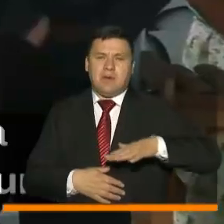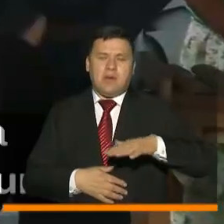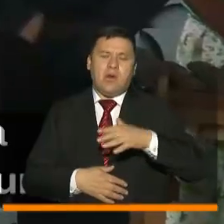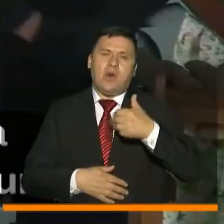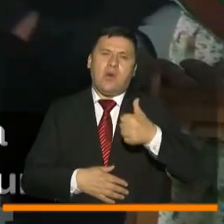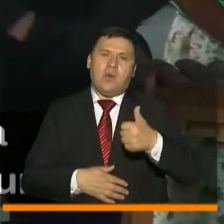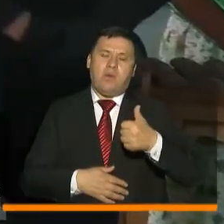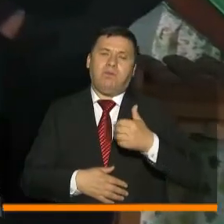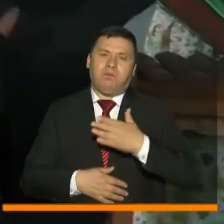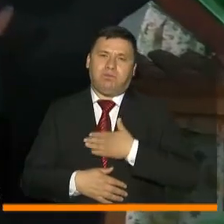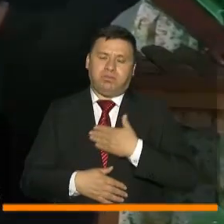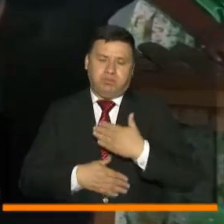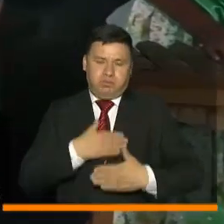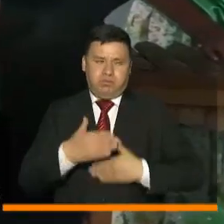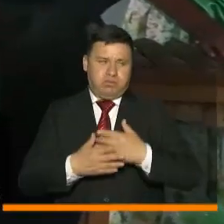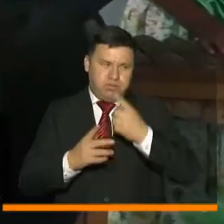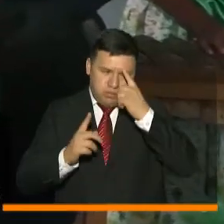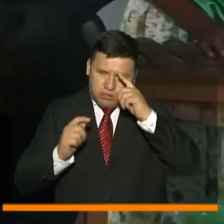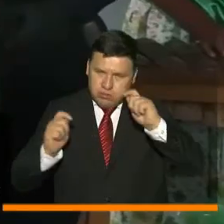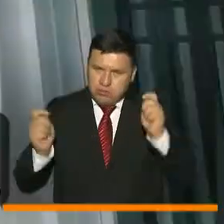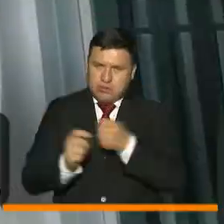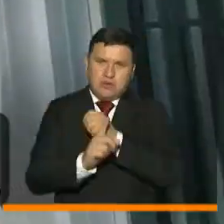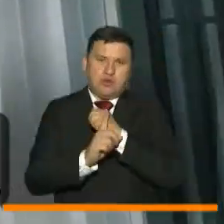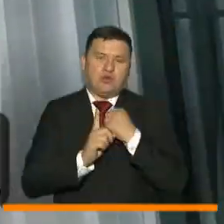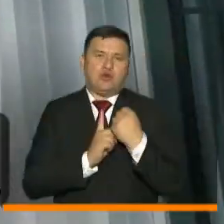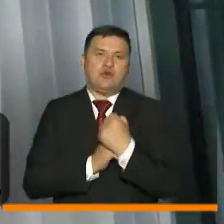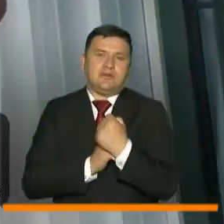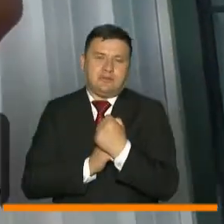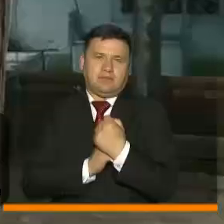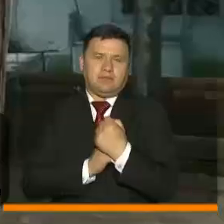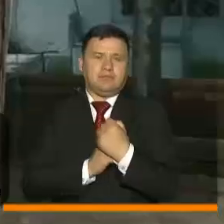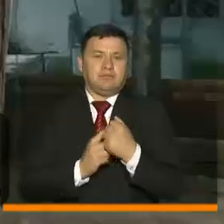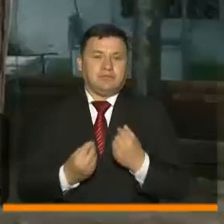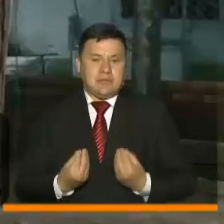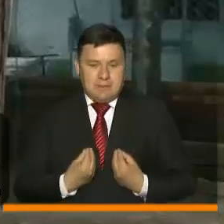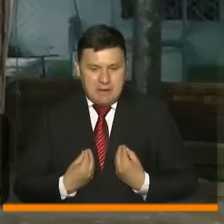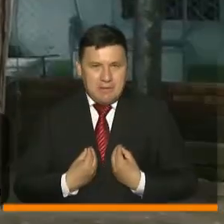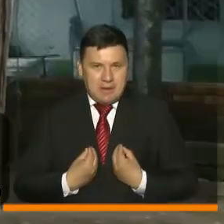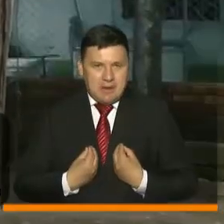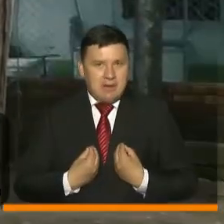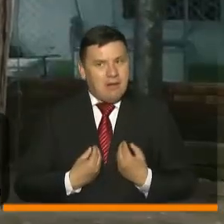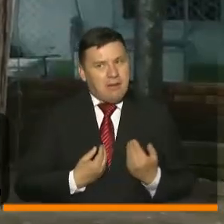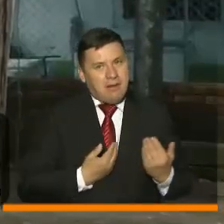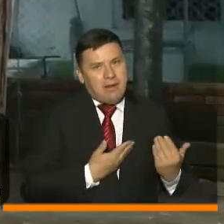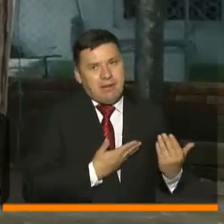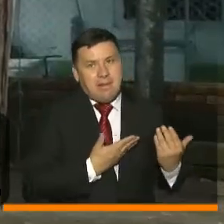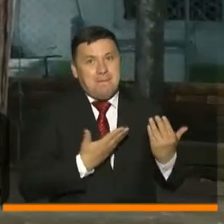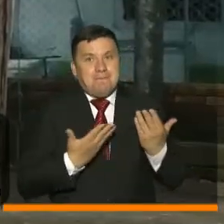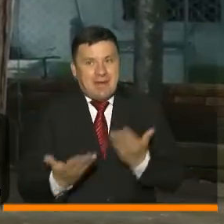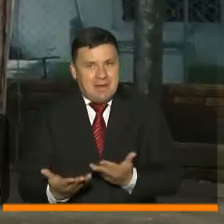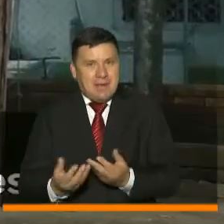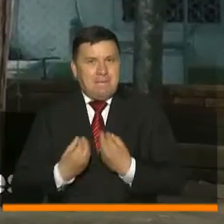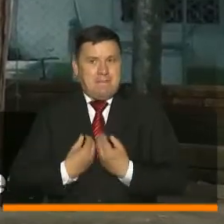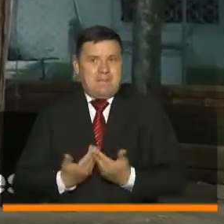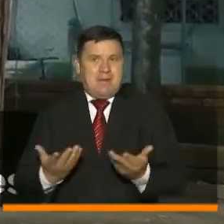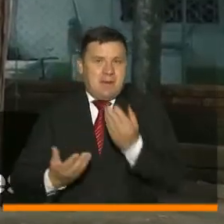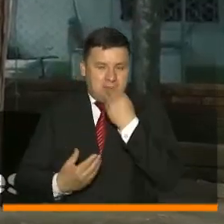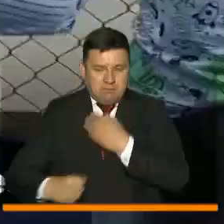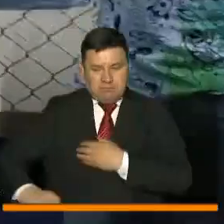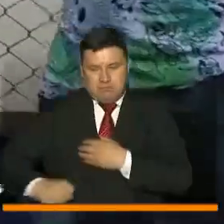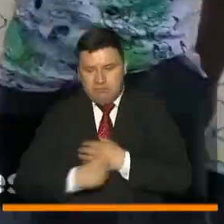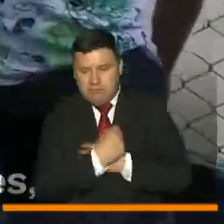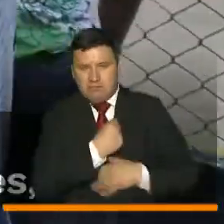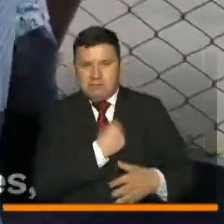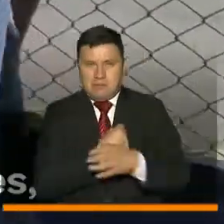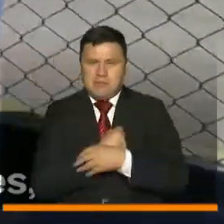se ha convertido en un proceso de transformación social. Vinimos a traer canastas de alimento. Trajimos en el